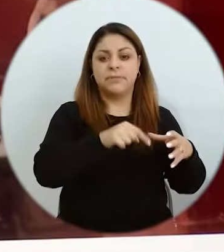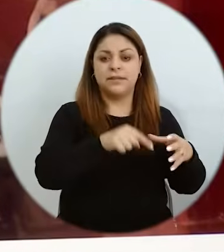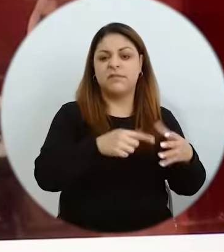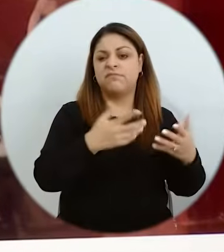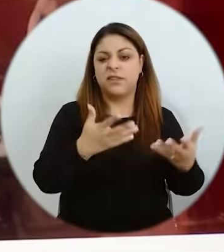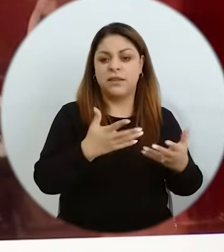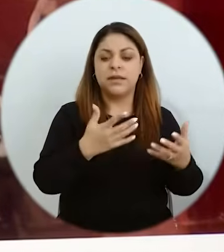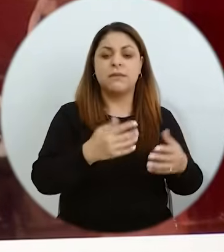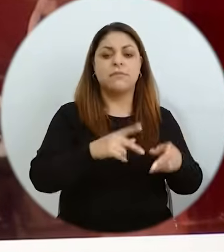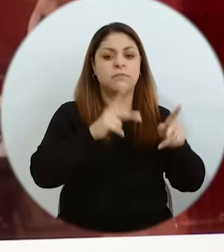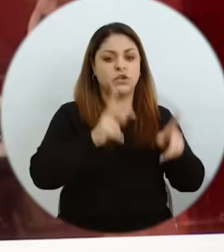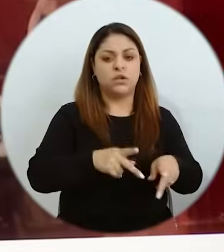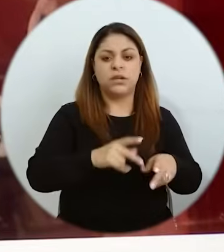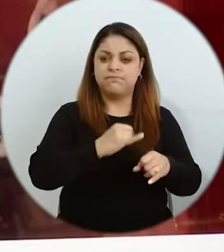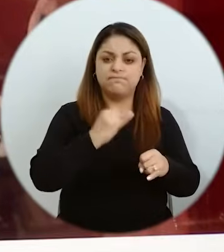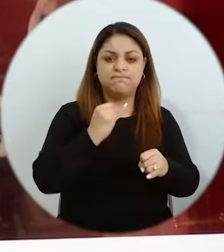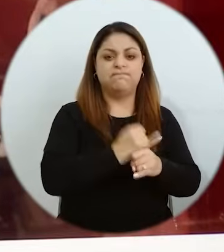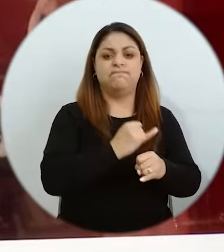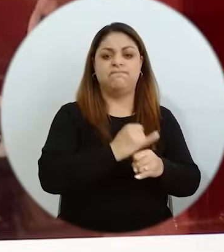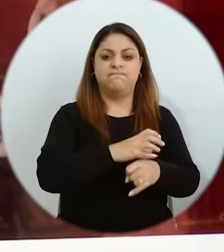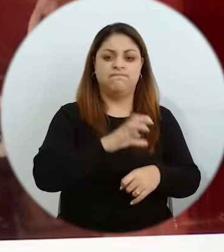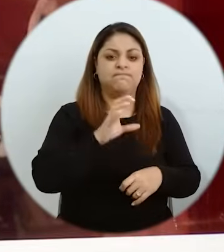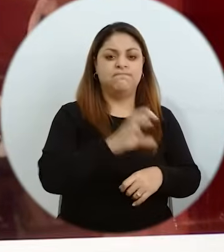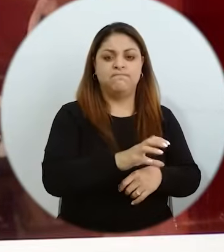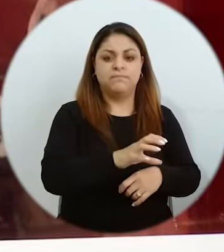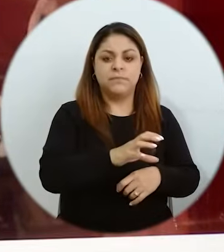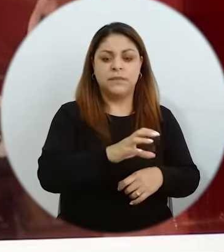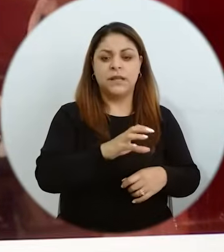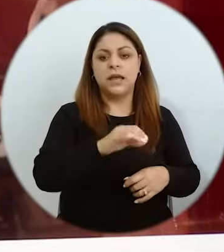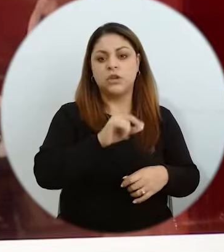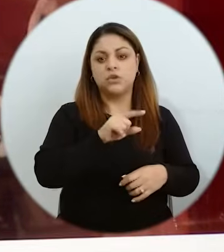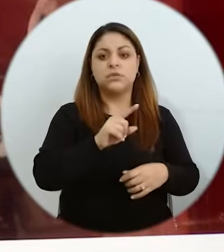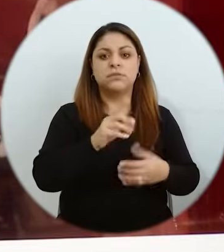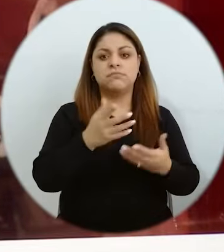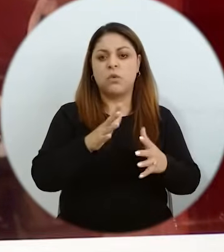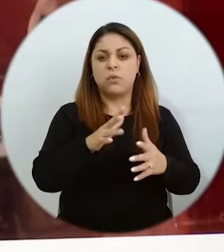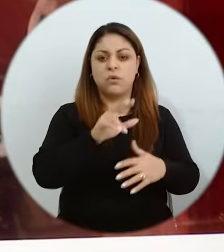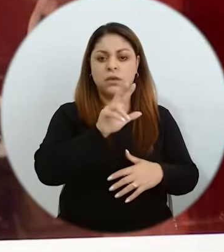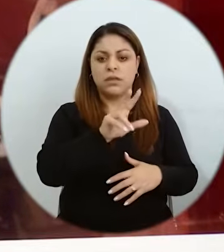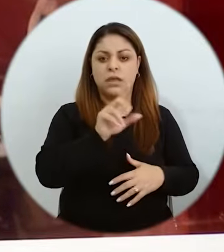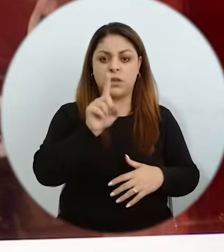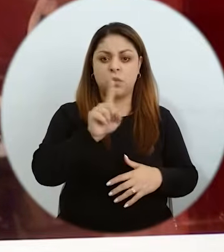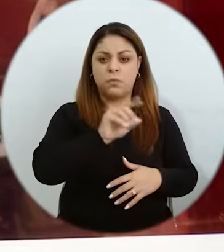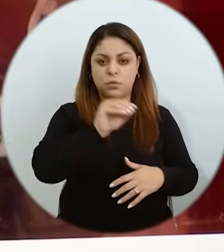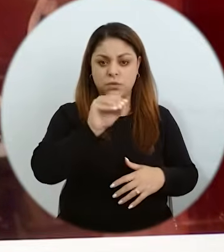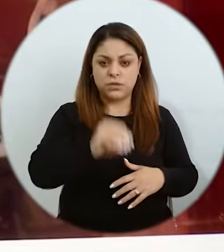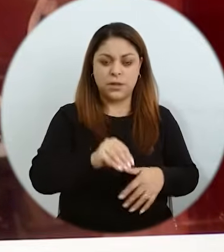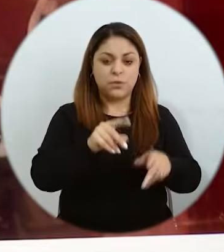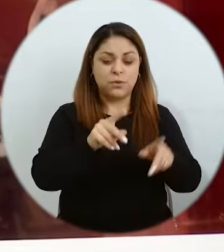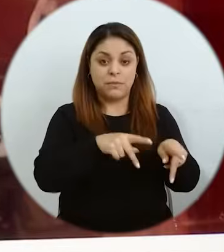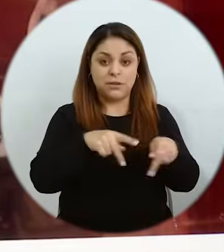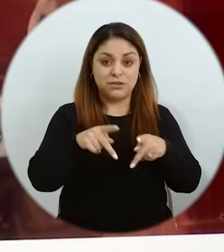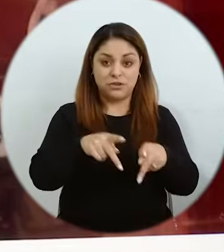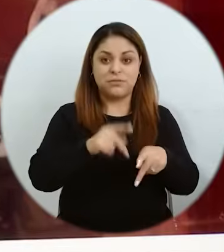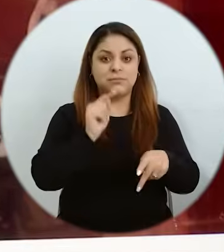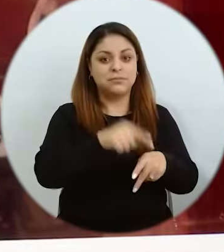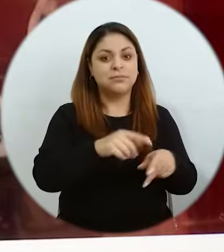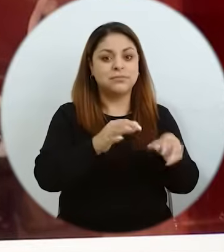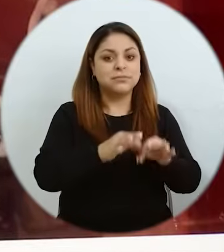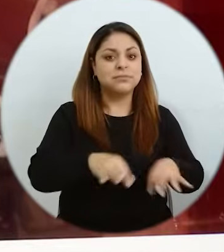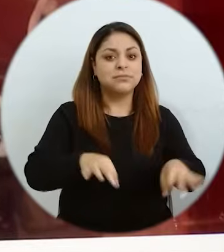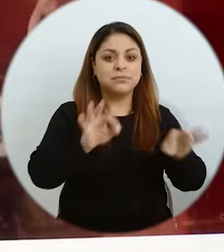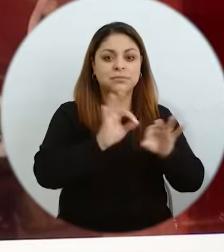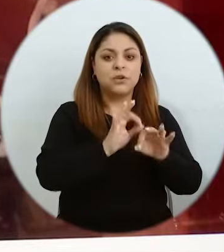les llamamos los institucionalistas, que son un nada despreciable tercio, son un 31% de las personas, eso es